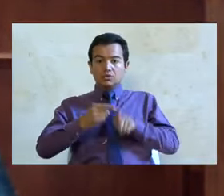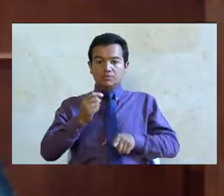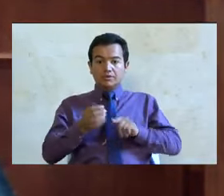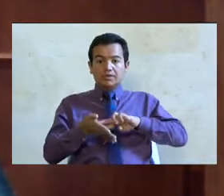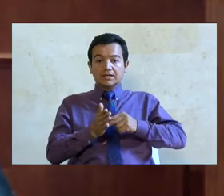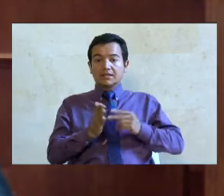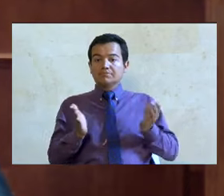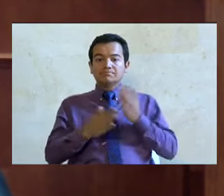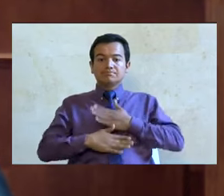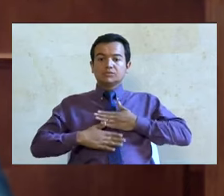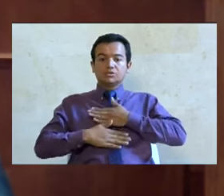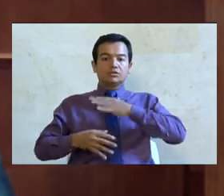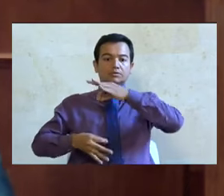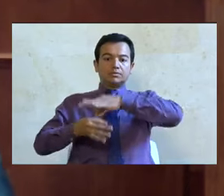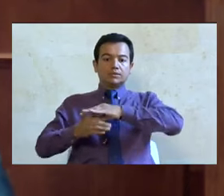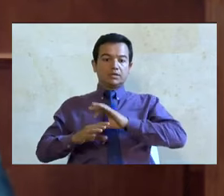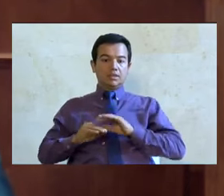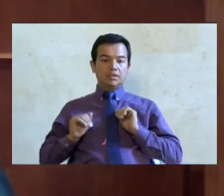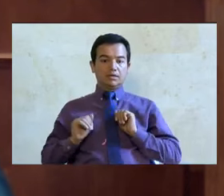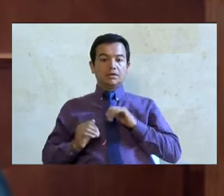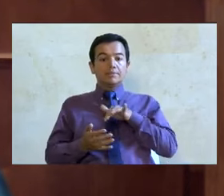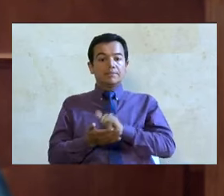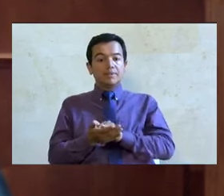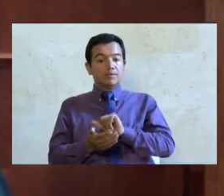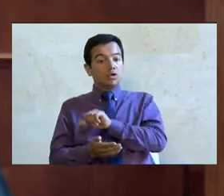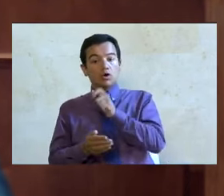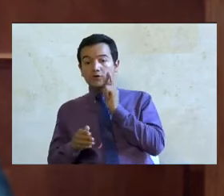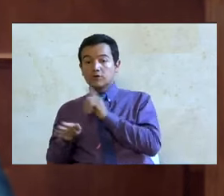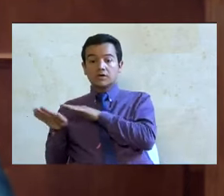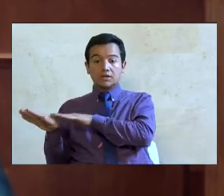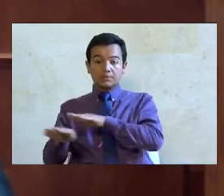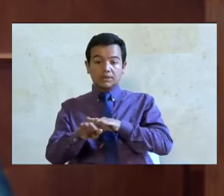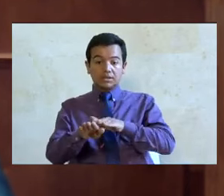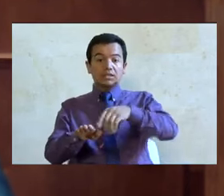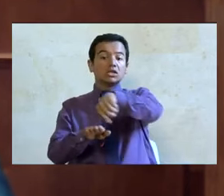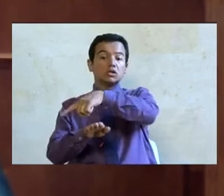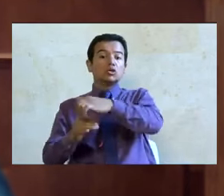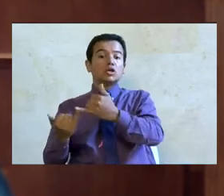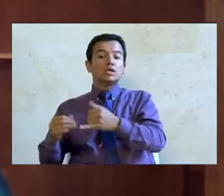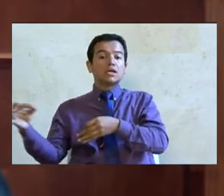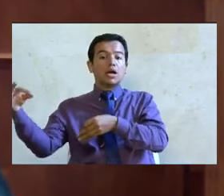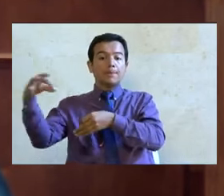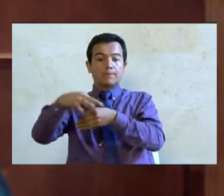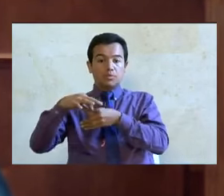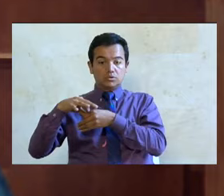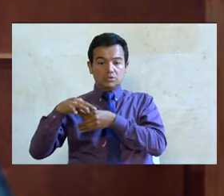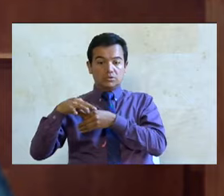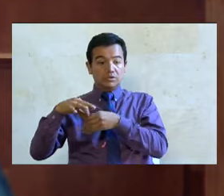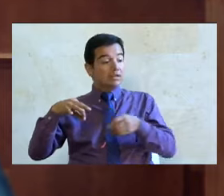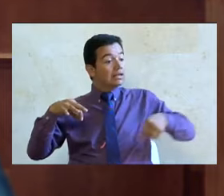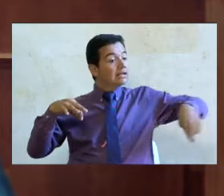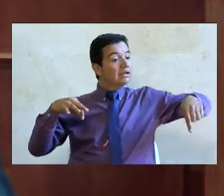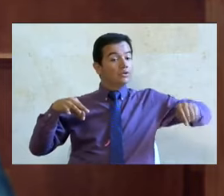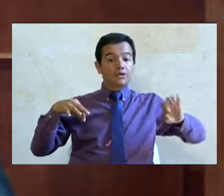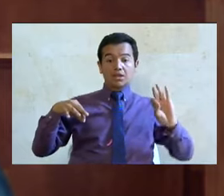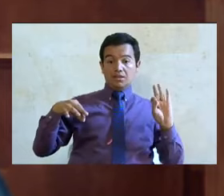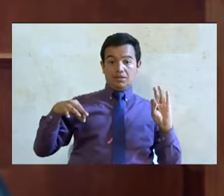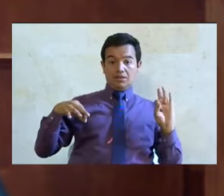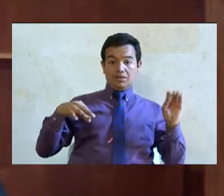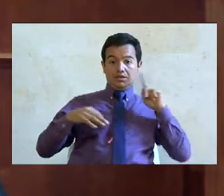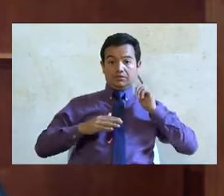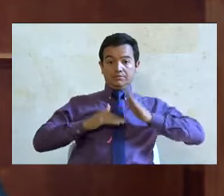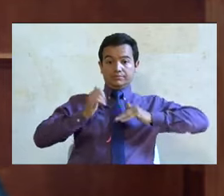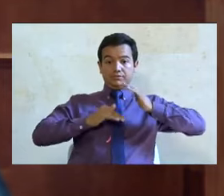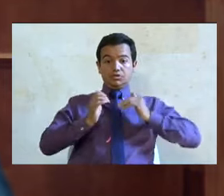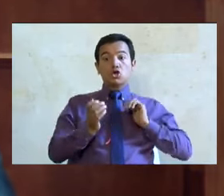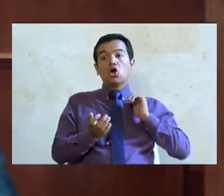la comisión y pedirle paso a los representantes que presentaron este impedimento en la primera vuelta y le fue resuelto que